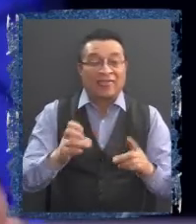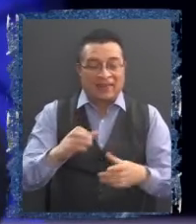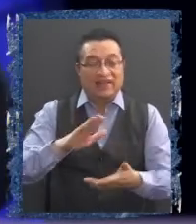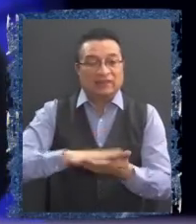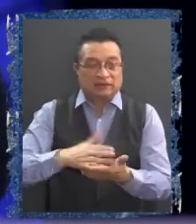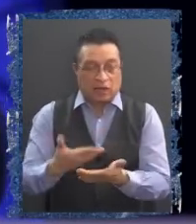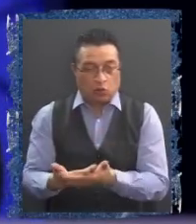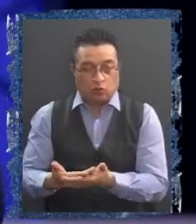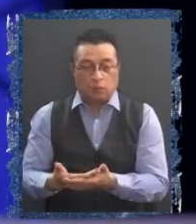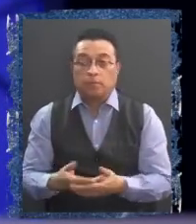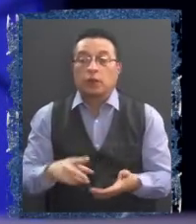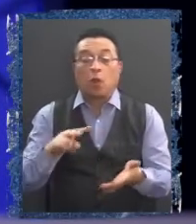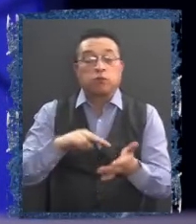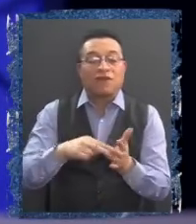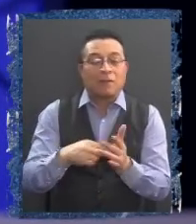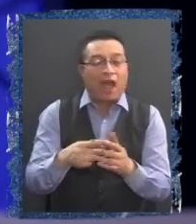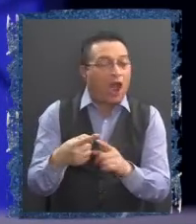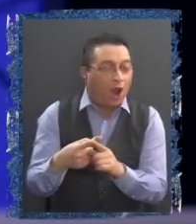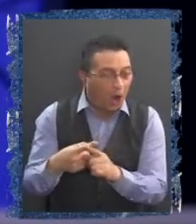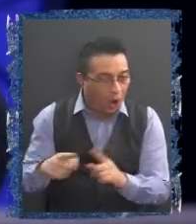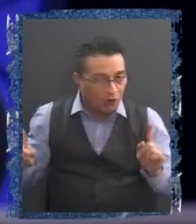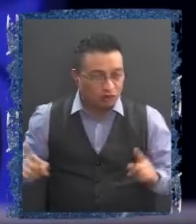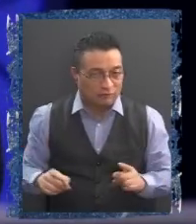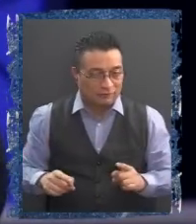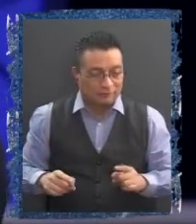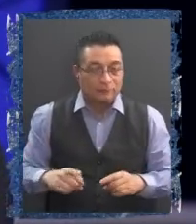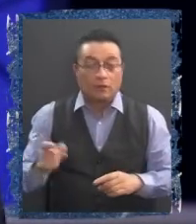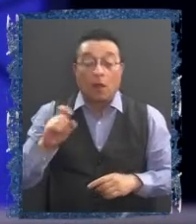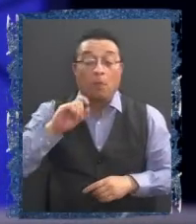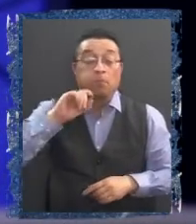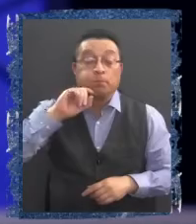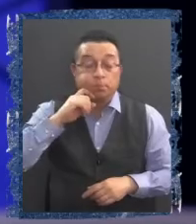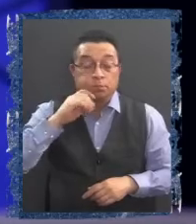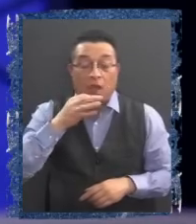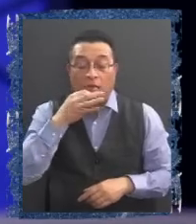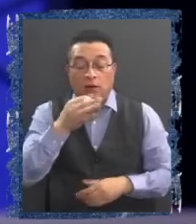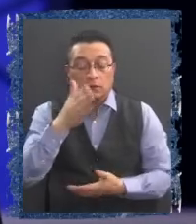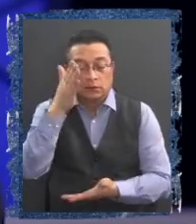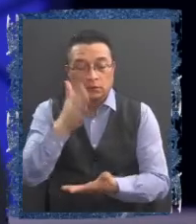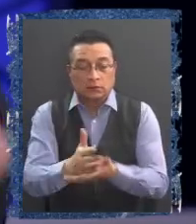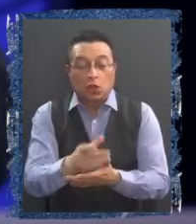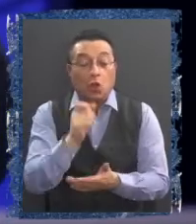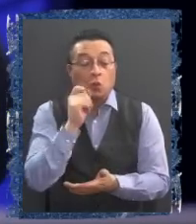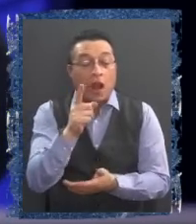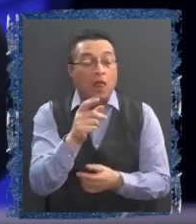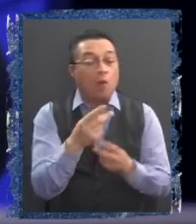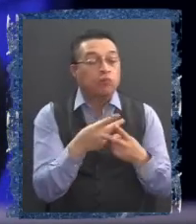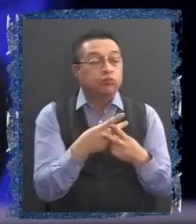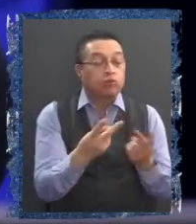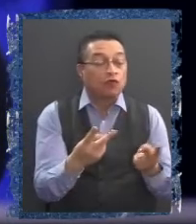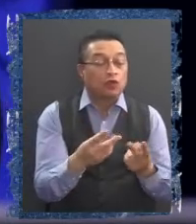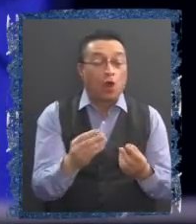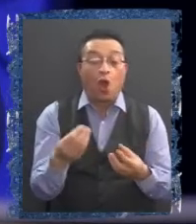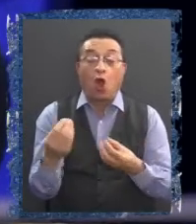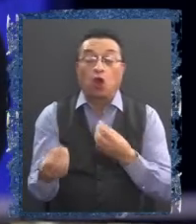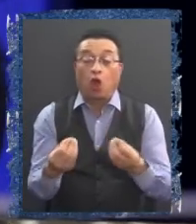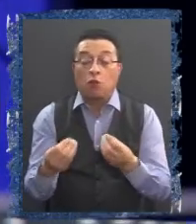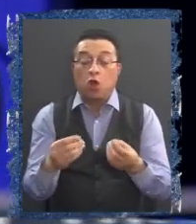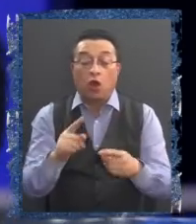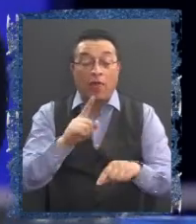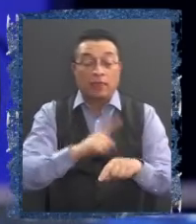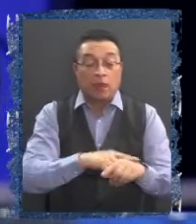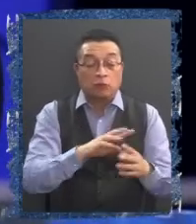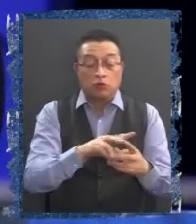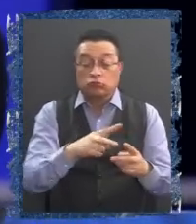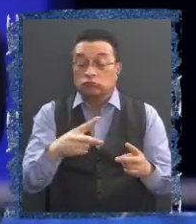El problema es otro, es quién define lo público y cómo modaliza en el tiempo a través de